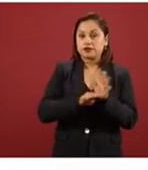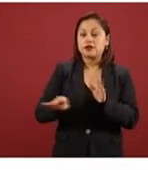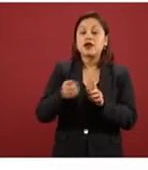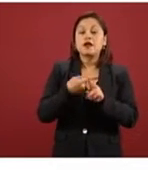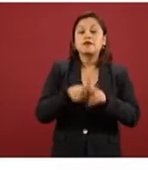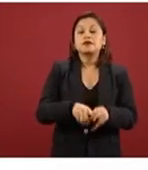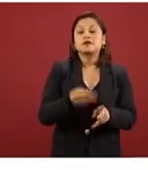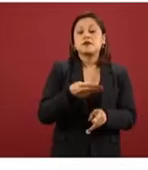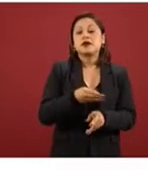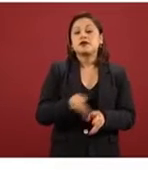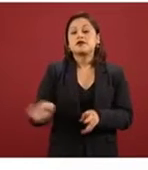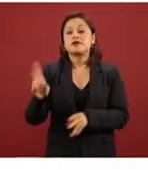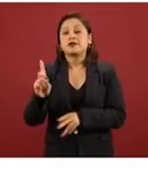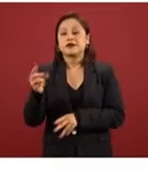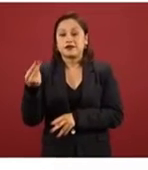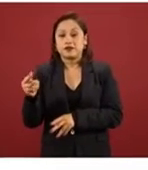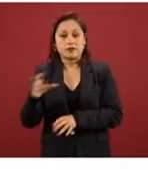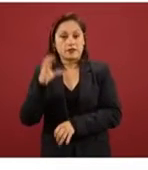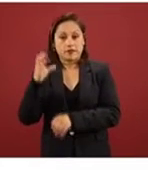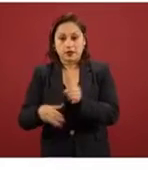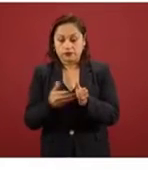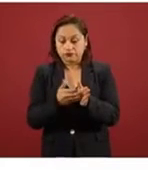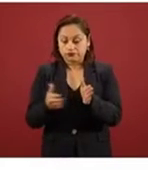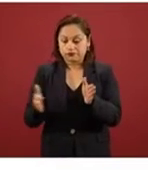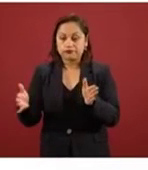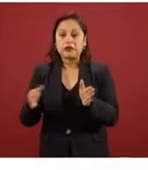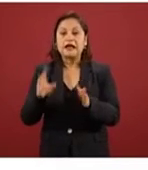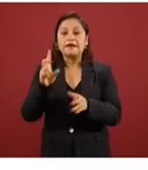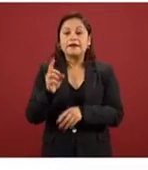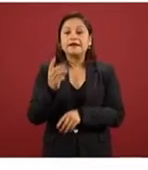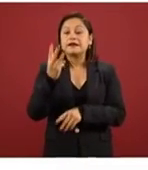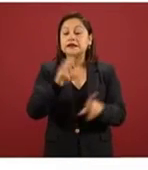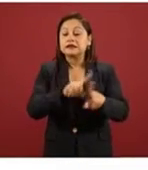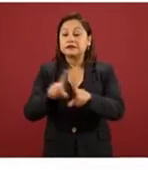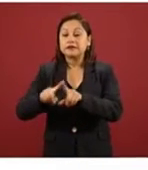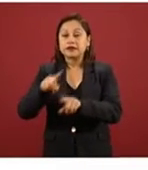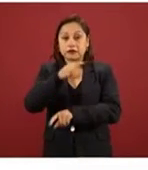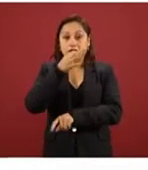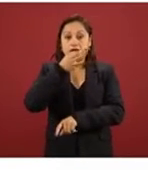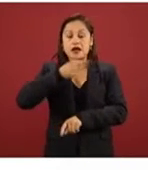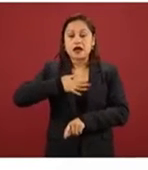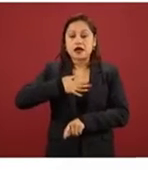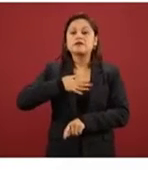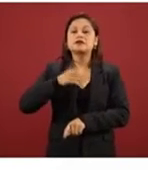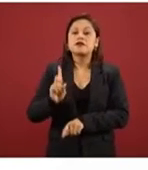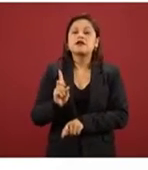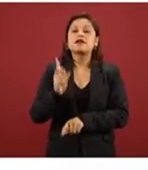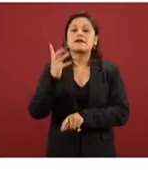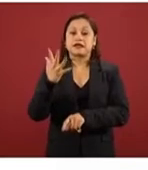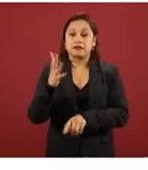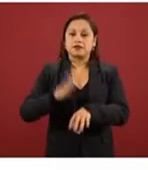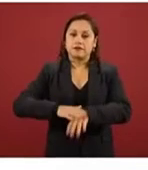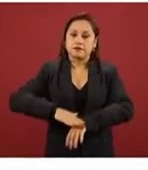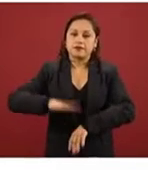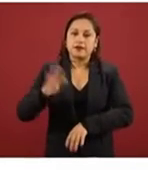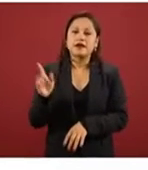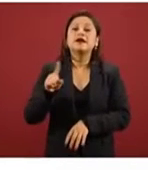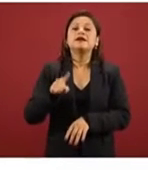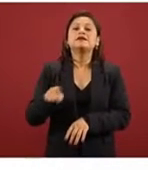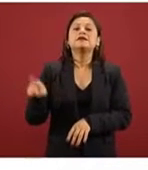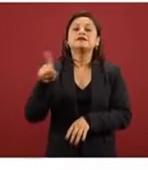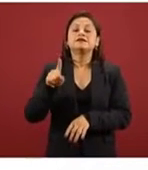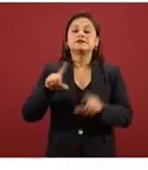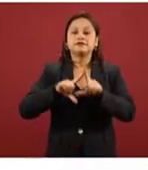el 30 de noviembre. De esos 33 sistemas pronosticados, se presentaron 35 5, y 5 impactaron el